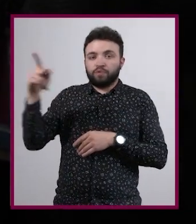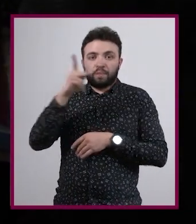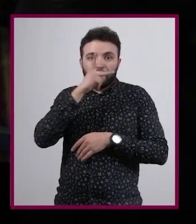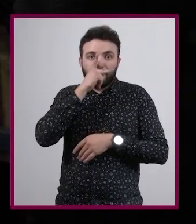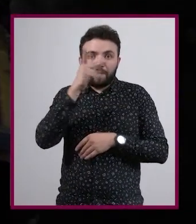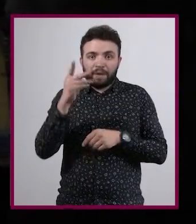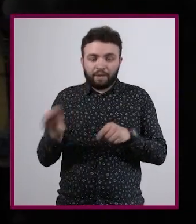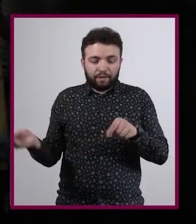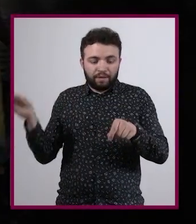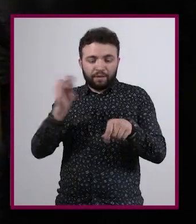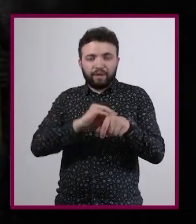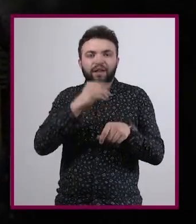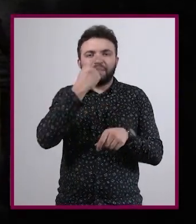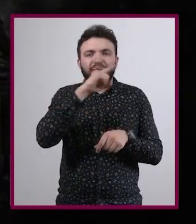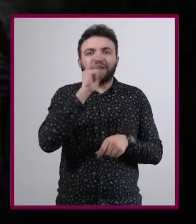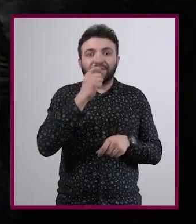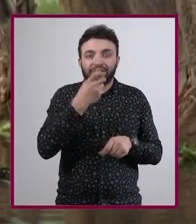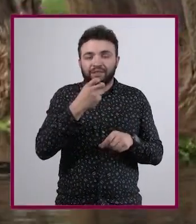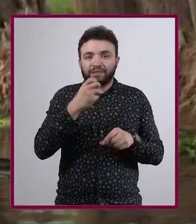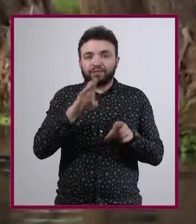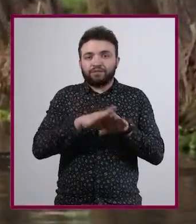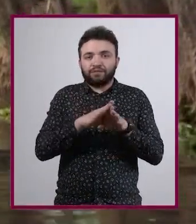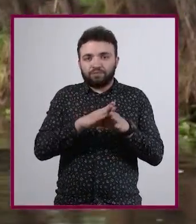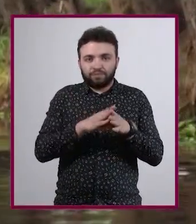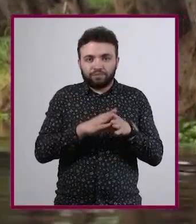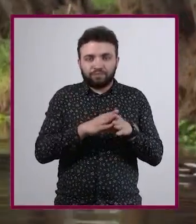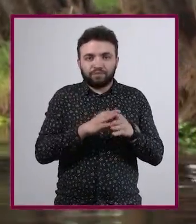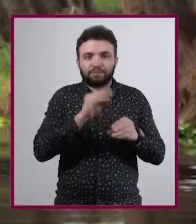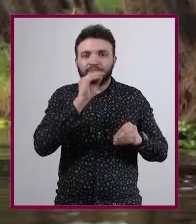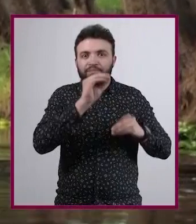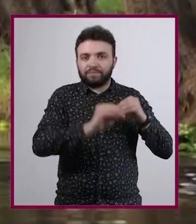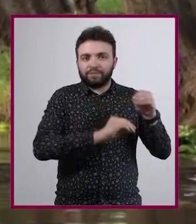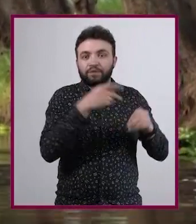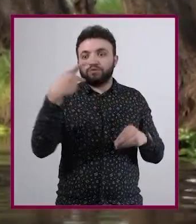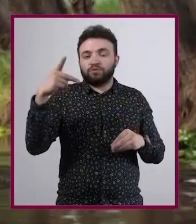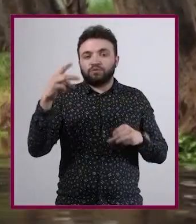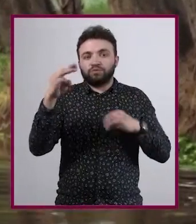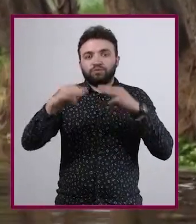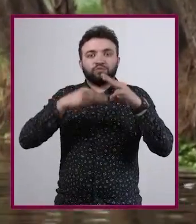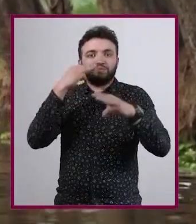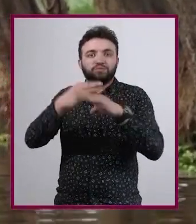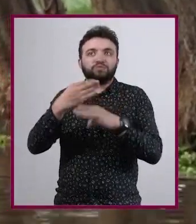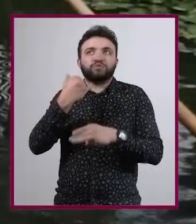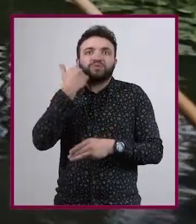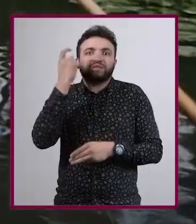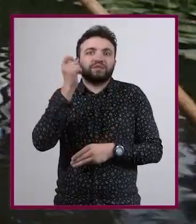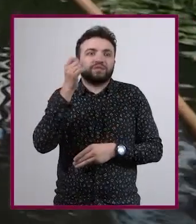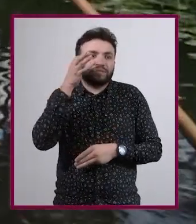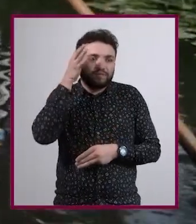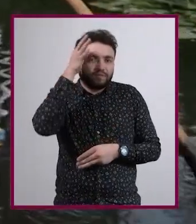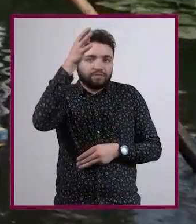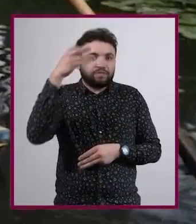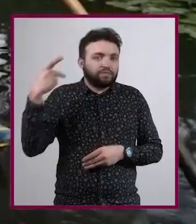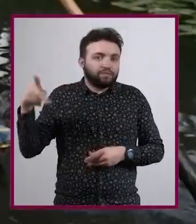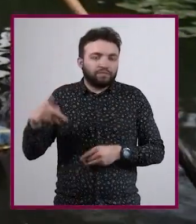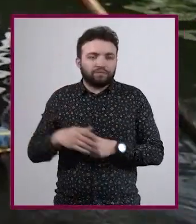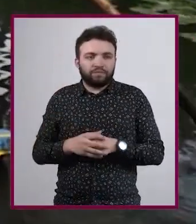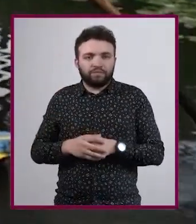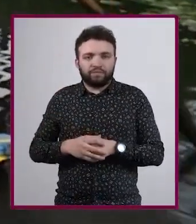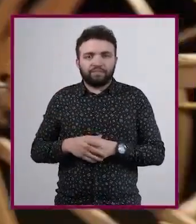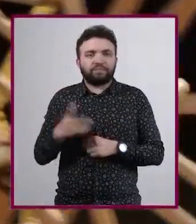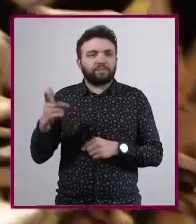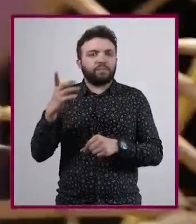crear estos mundos donde ella viaja hacia el inframundo en compañía